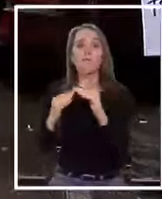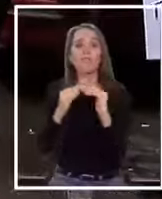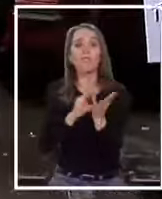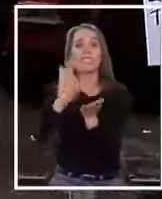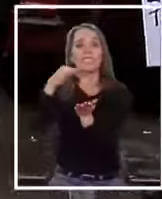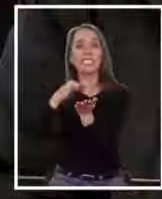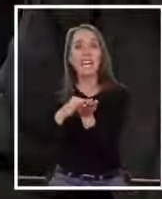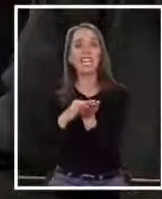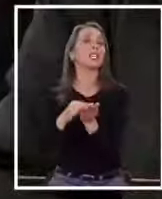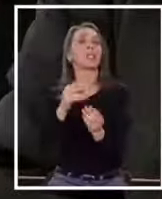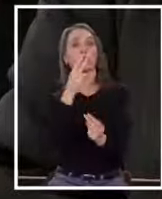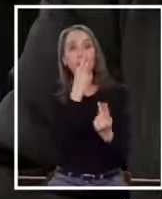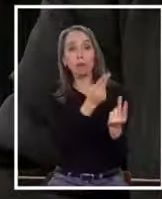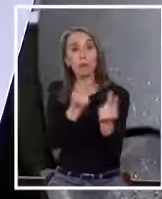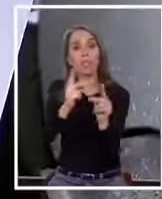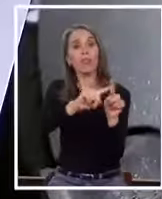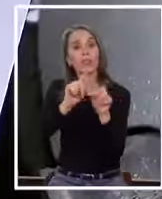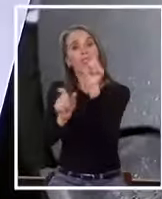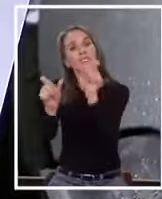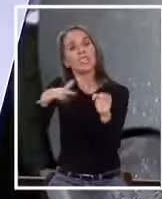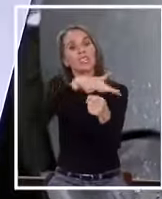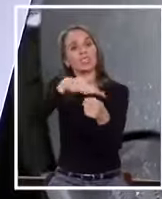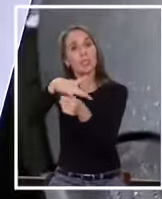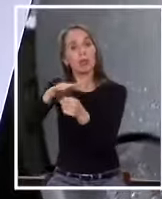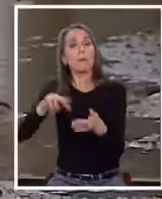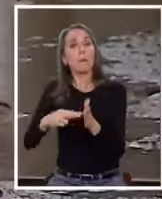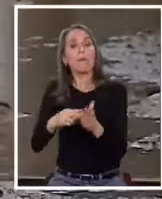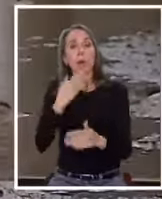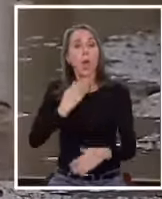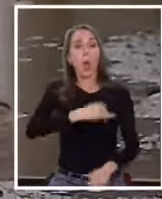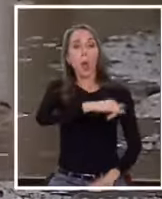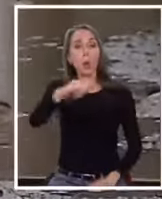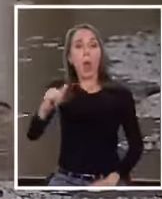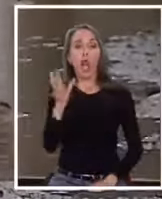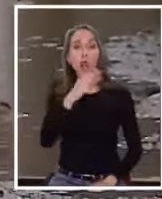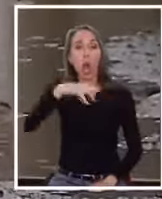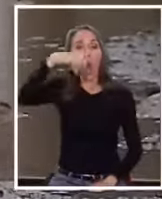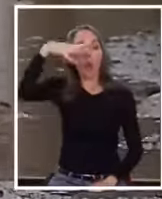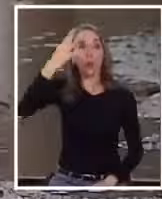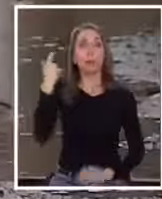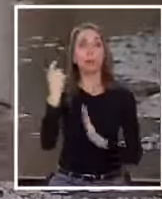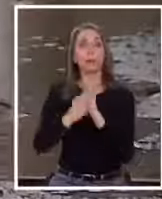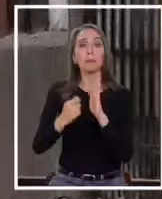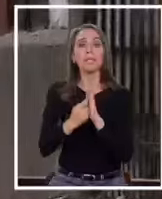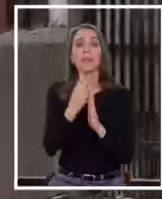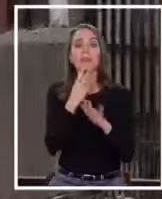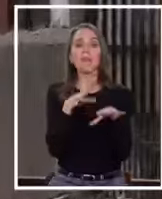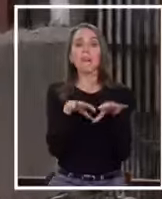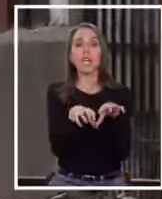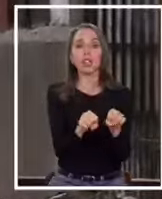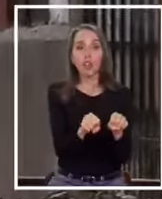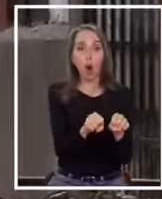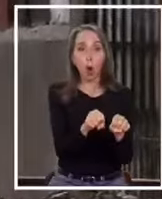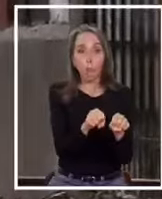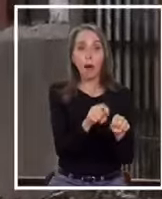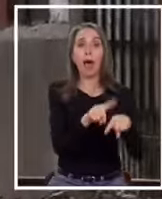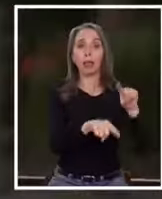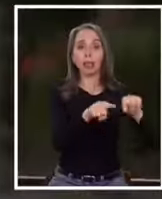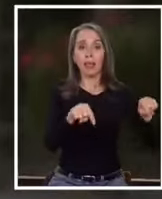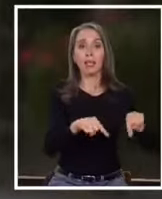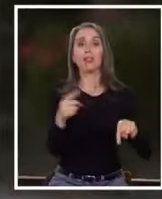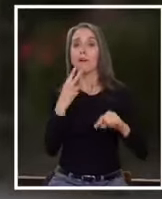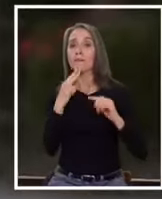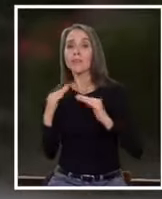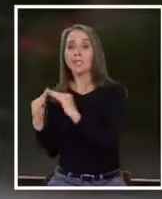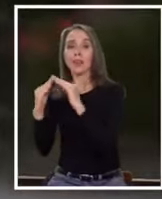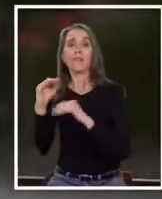distintas realidades, pero con la misma problemática: la electricidad. Unos viven hace meses en La Toma, los otros llevan años en la